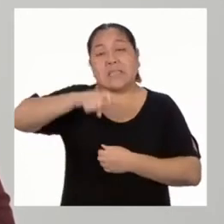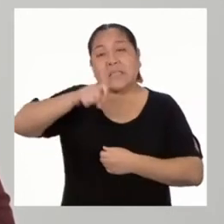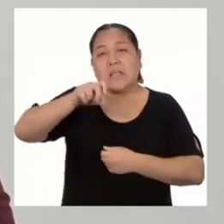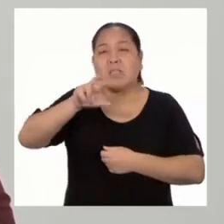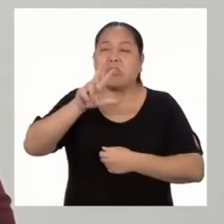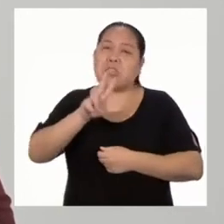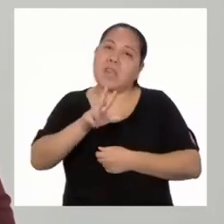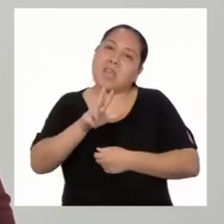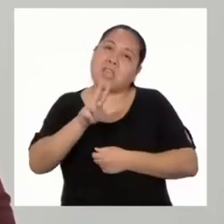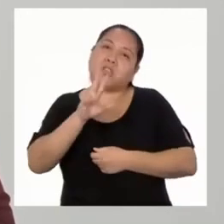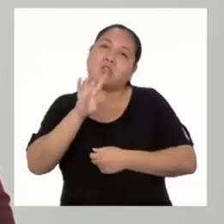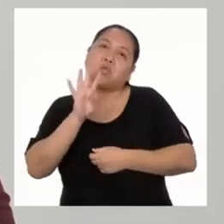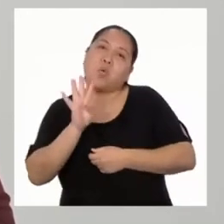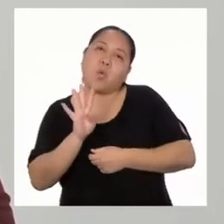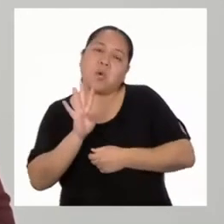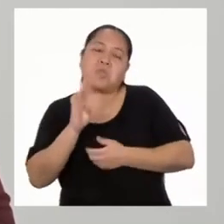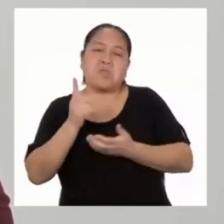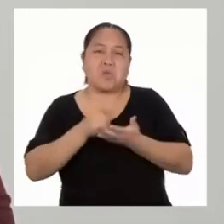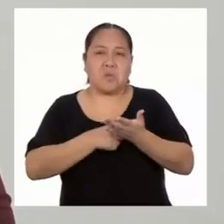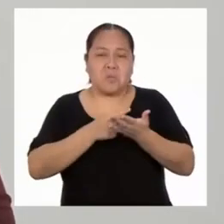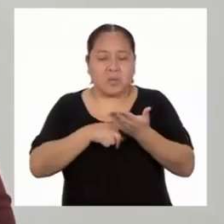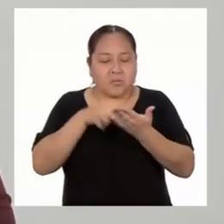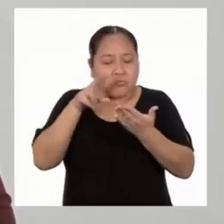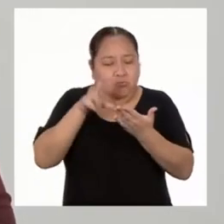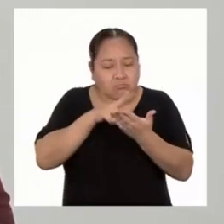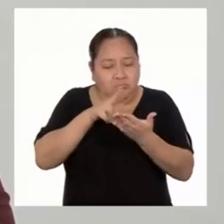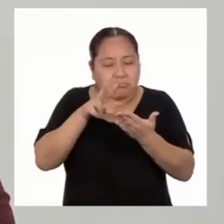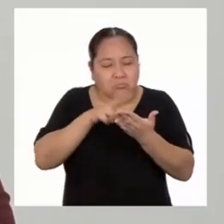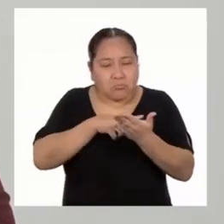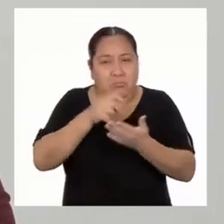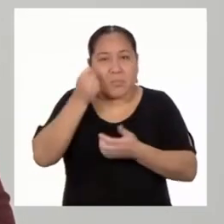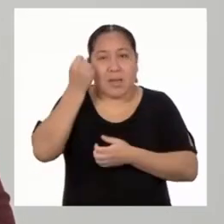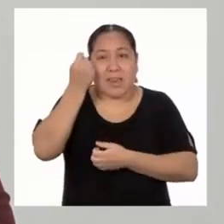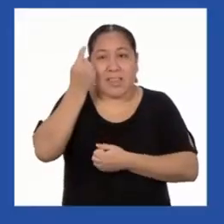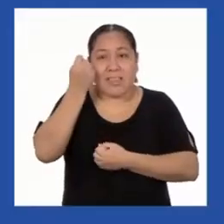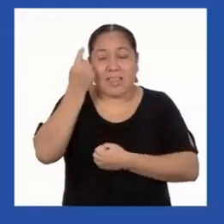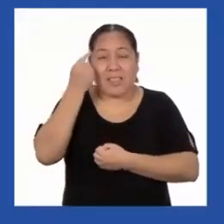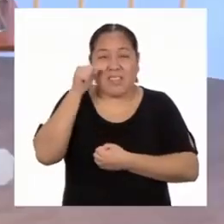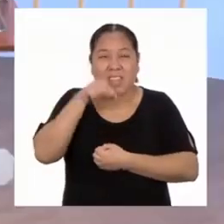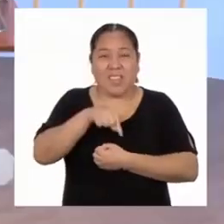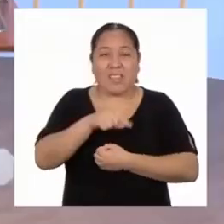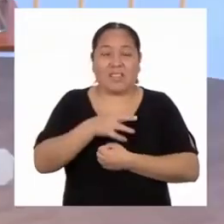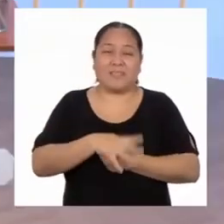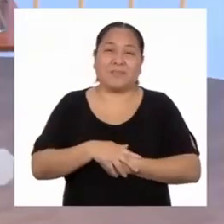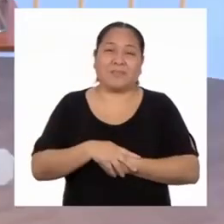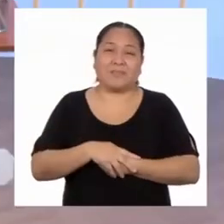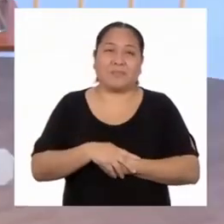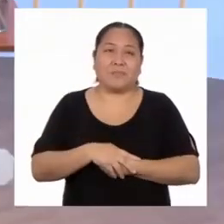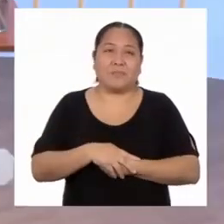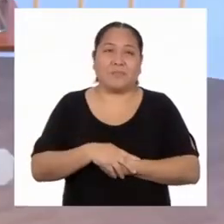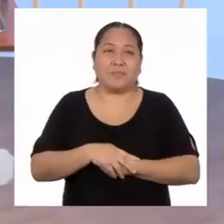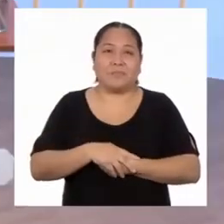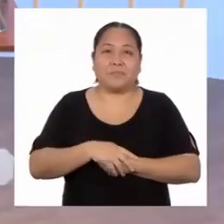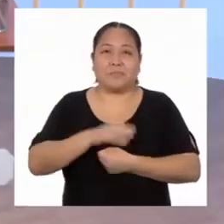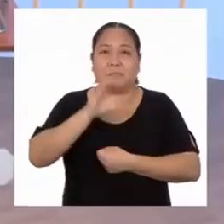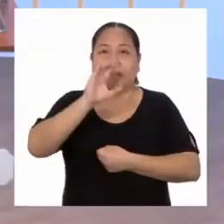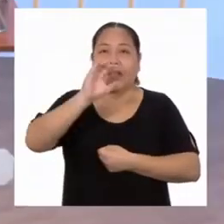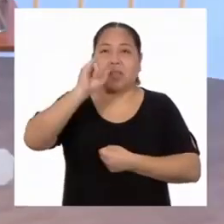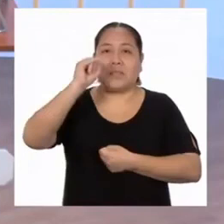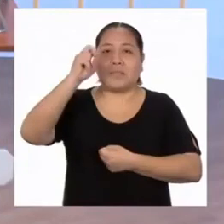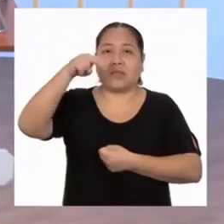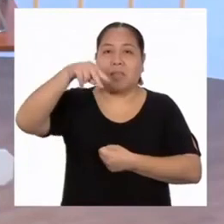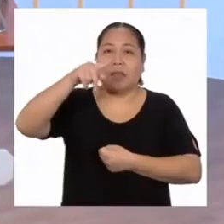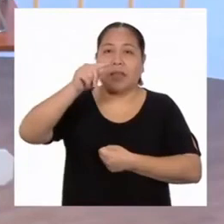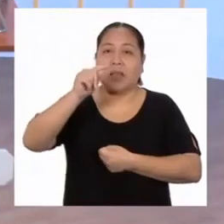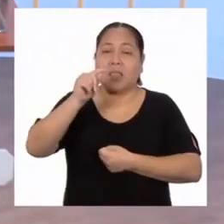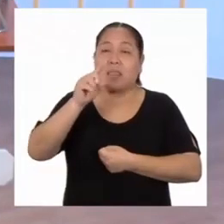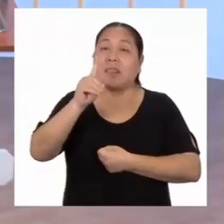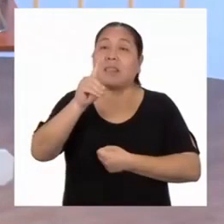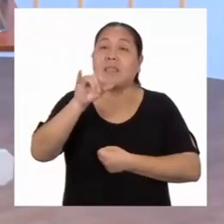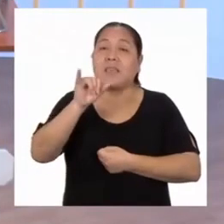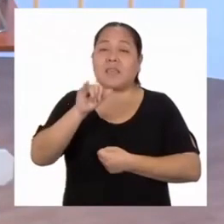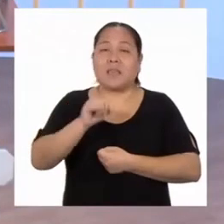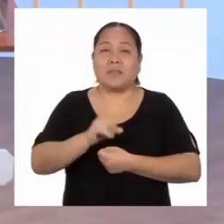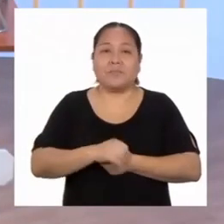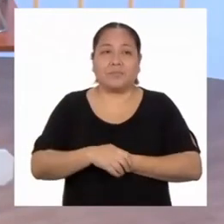de 3 o hasta 4 veces para comprender bien el texto. Cindy, de Chachapoyas, nos pregunta: